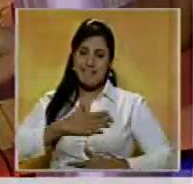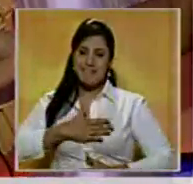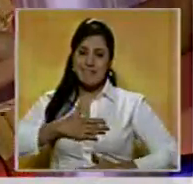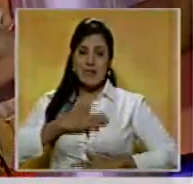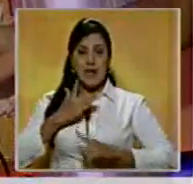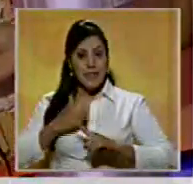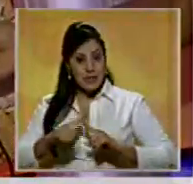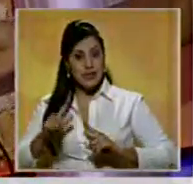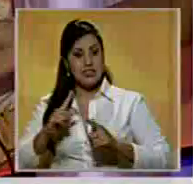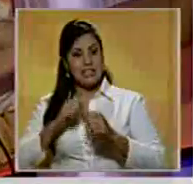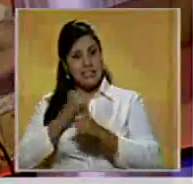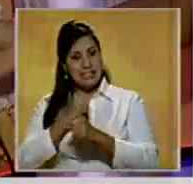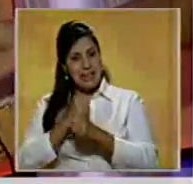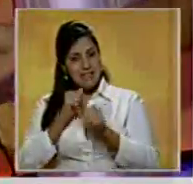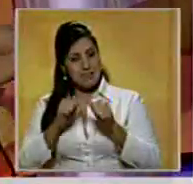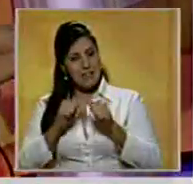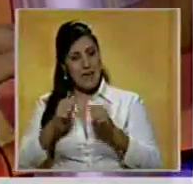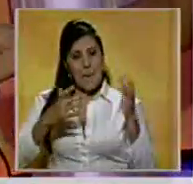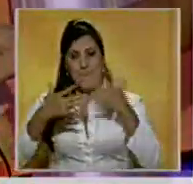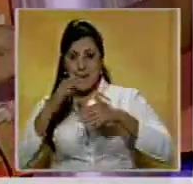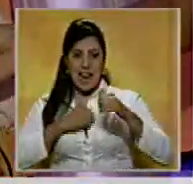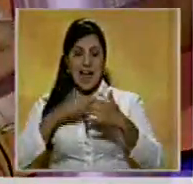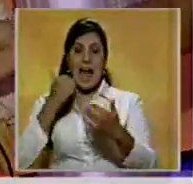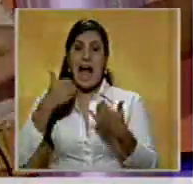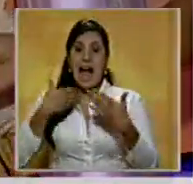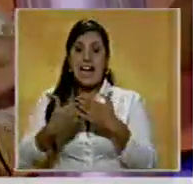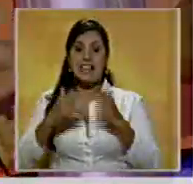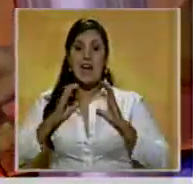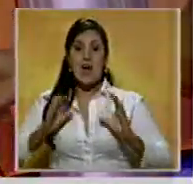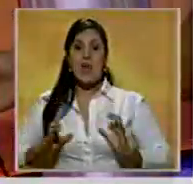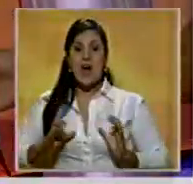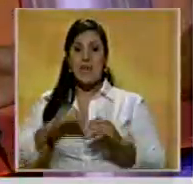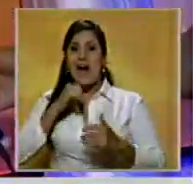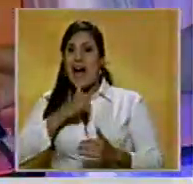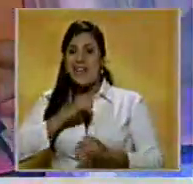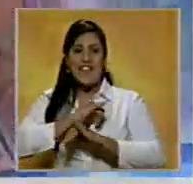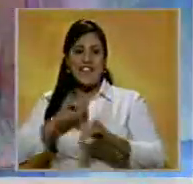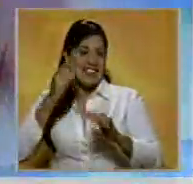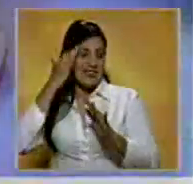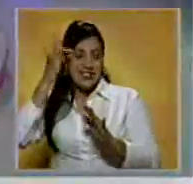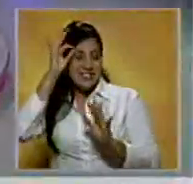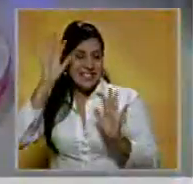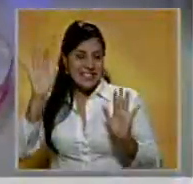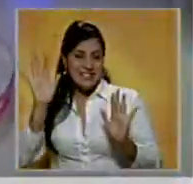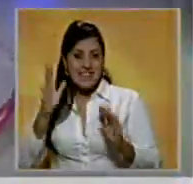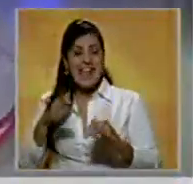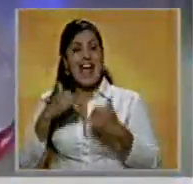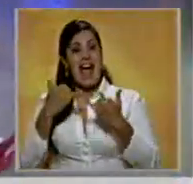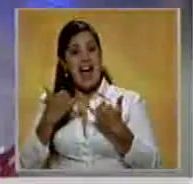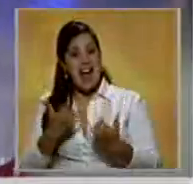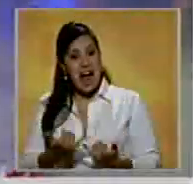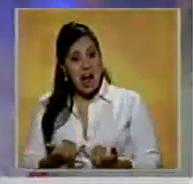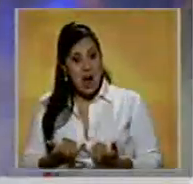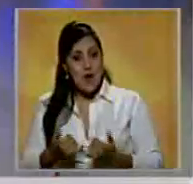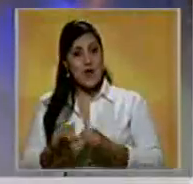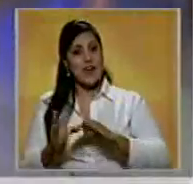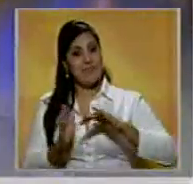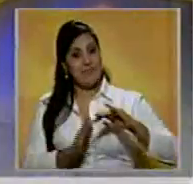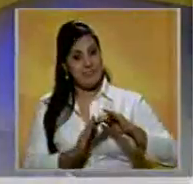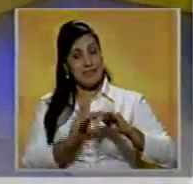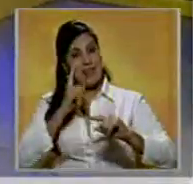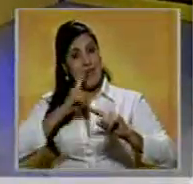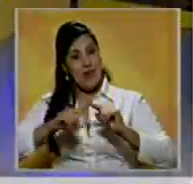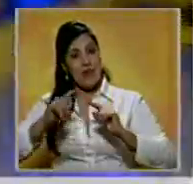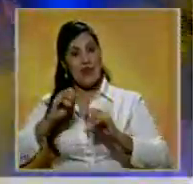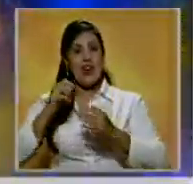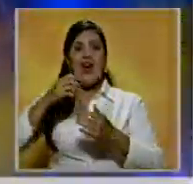Y bueno, seguir trabajando y bailando hasta que el cuerpo aguante, que no sabemos hasta cuándo va a ser. Y Soda Stereo recibirá un homenaje de manos del